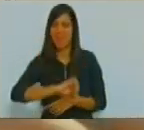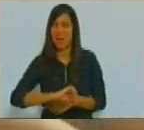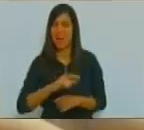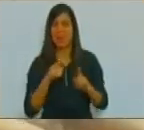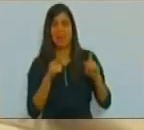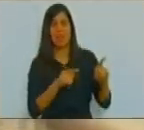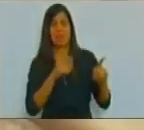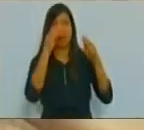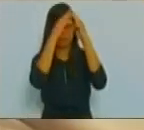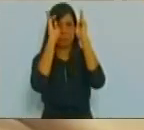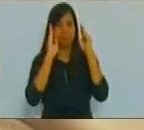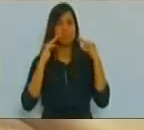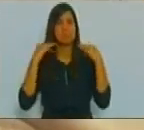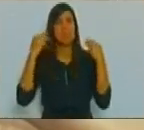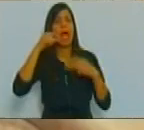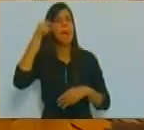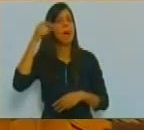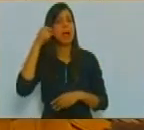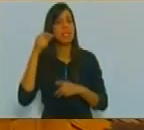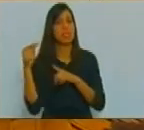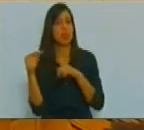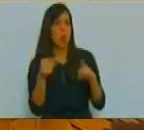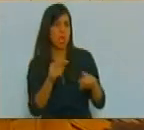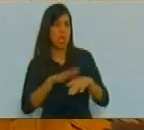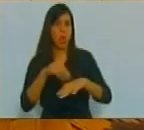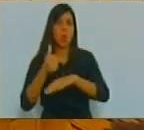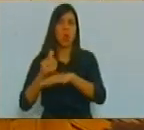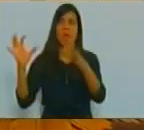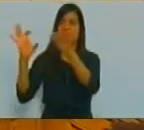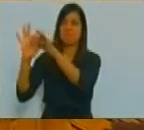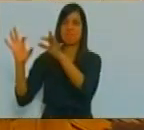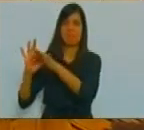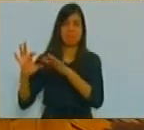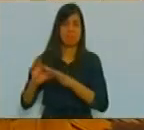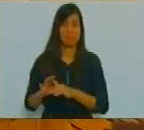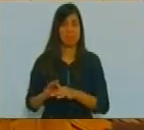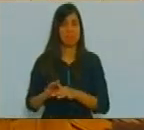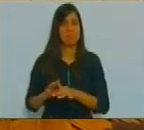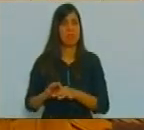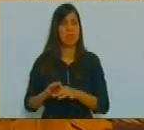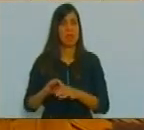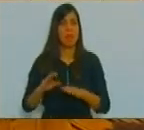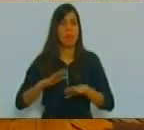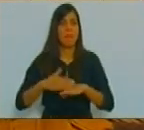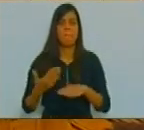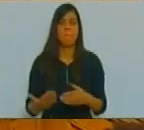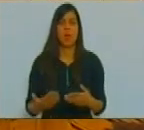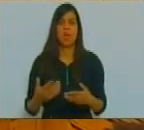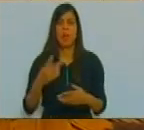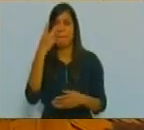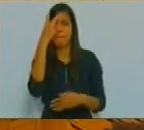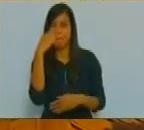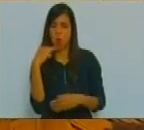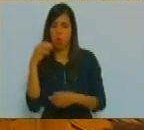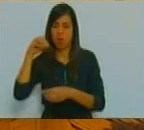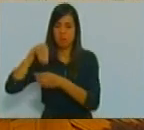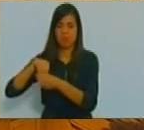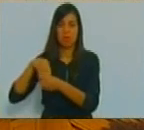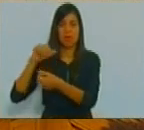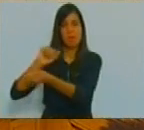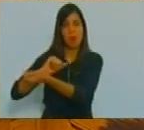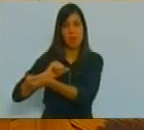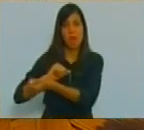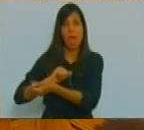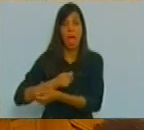con esto una verdadera sociedad de cómplice es la razón por la cual no hay pobres en las cárceles porque todo el que tenía